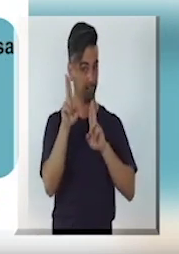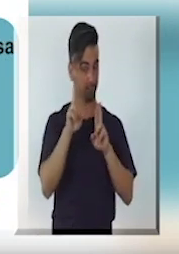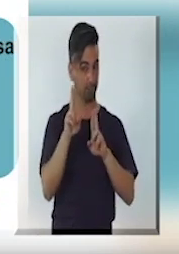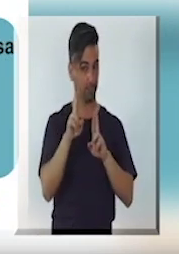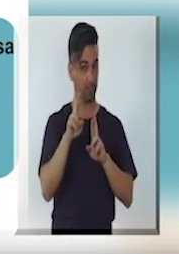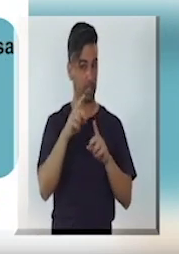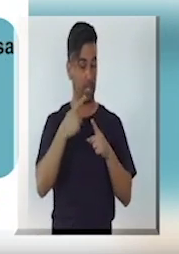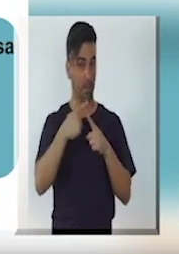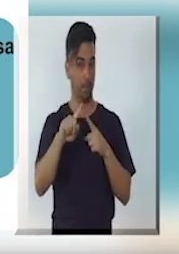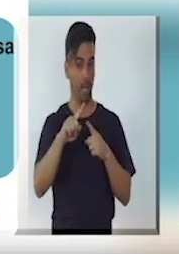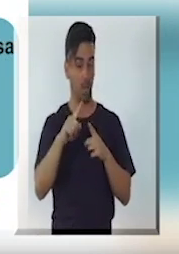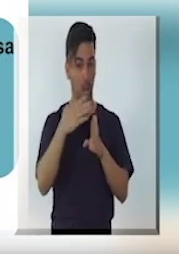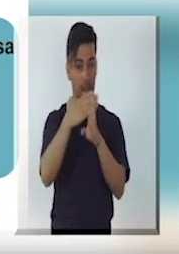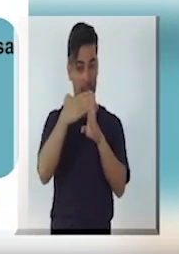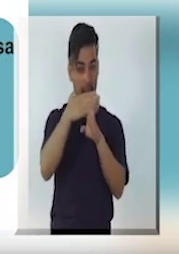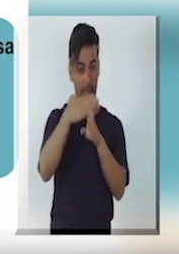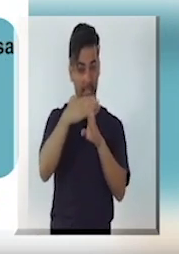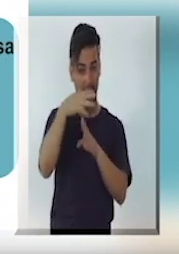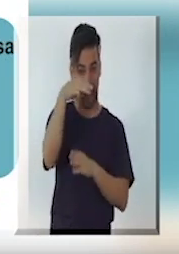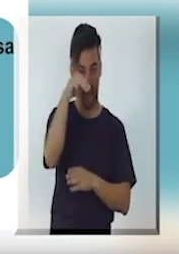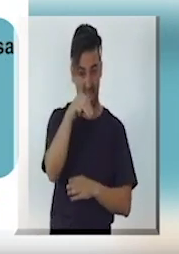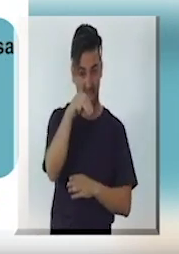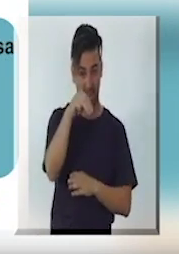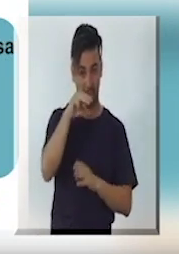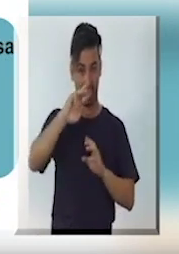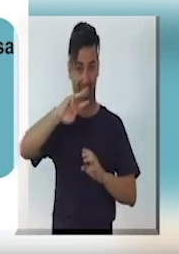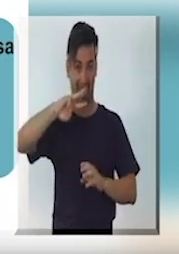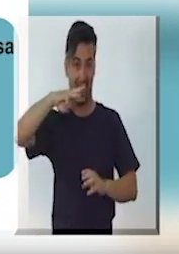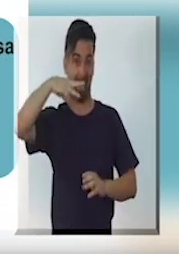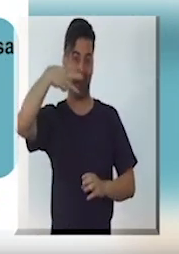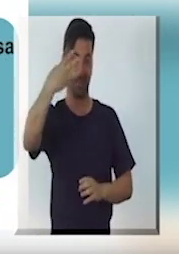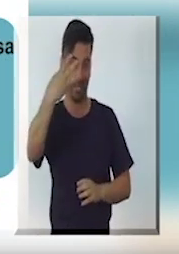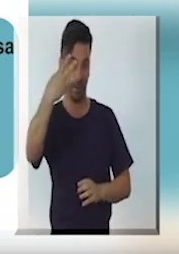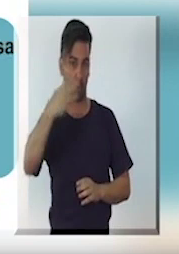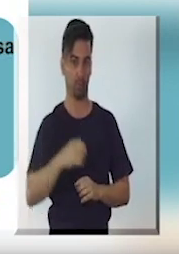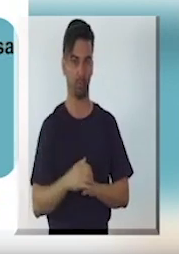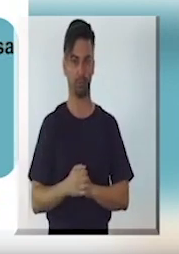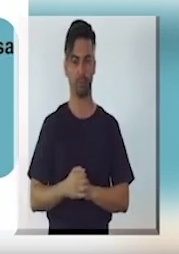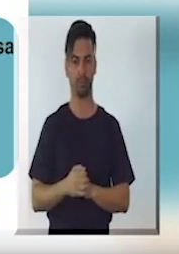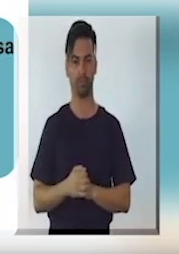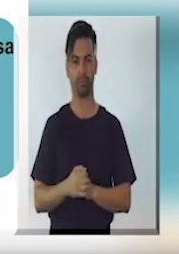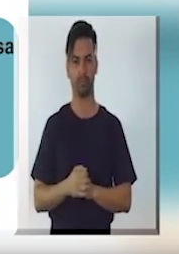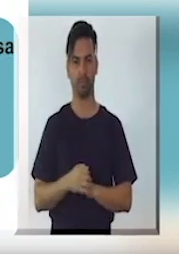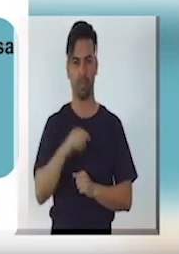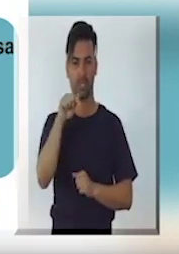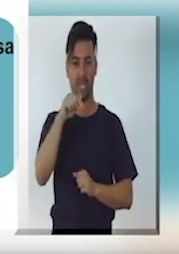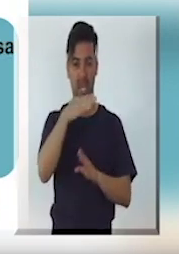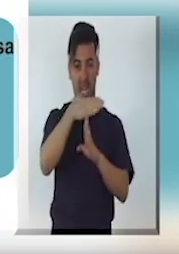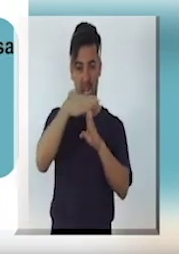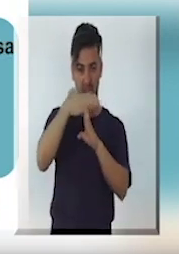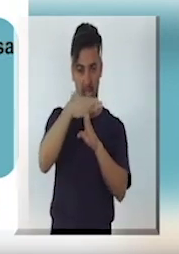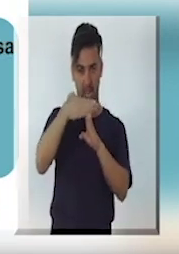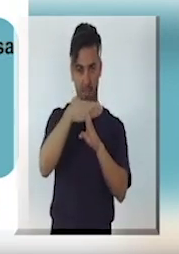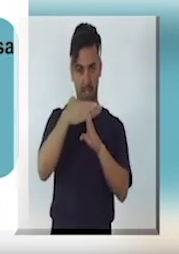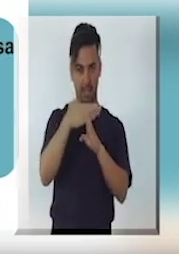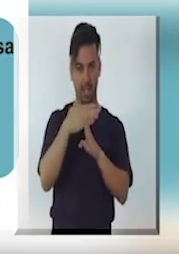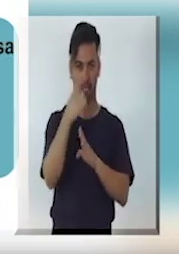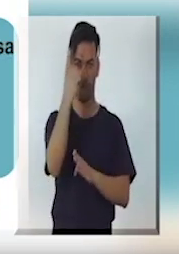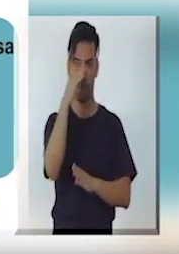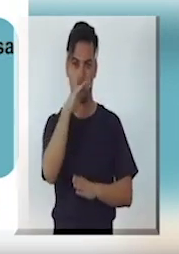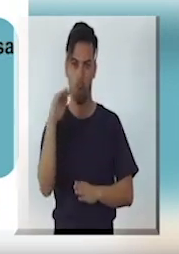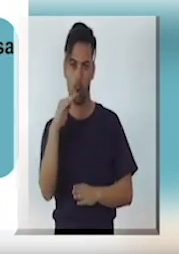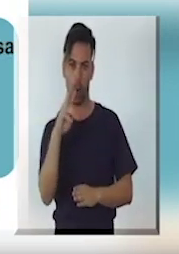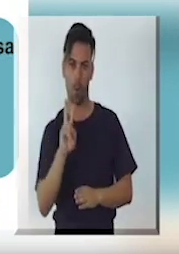En su triplo. Fíjense, la mitad es dividido por 2 o la fracción 1/2. Y a